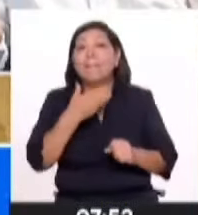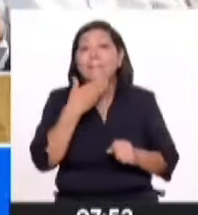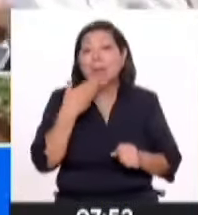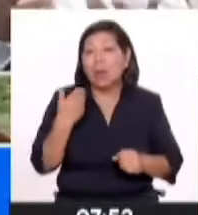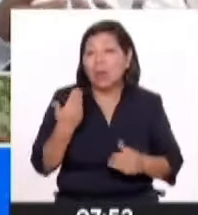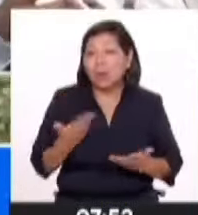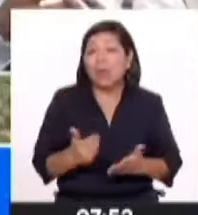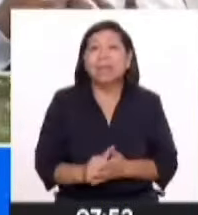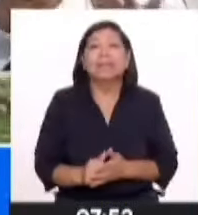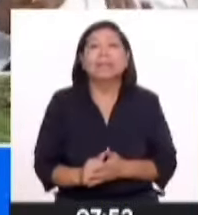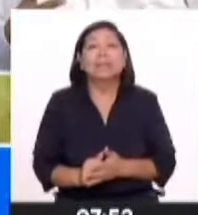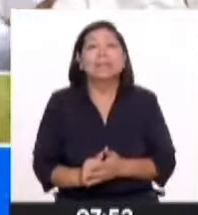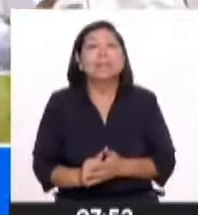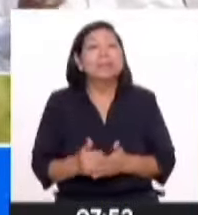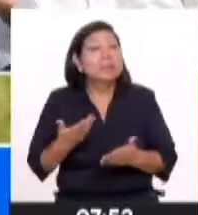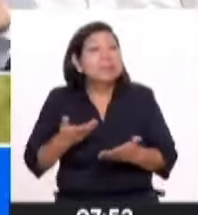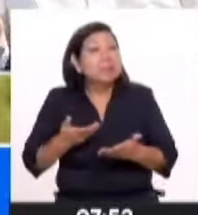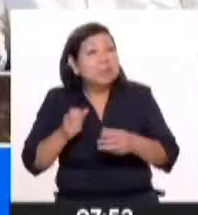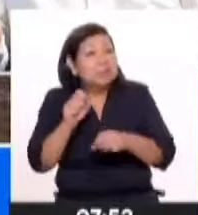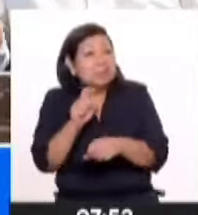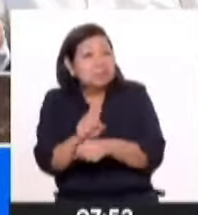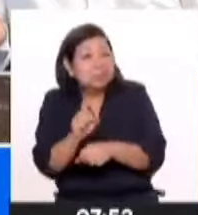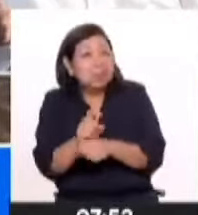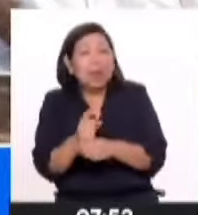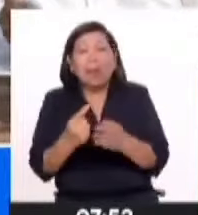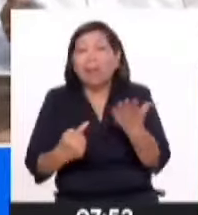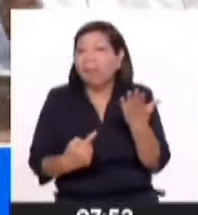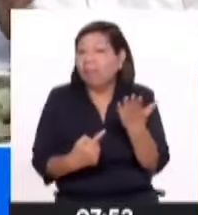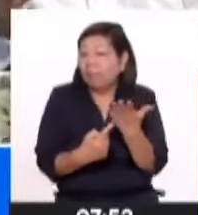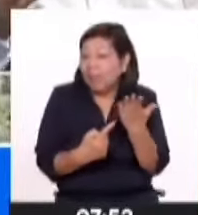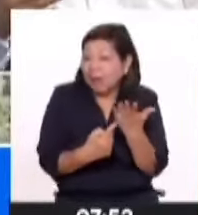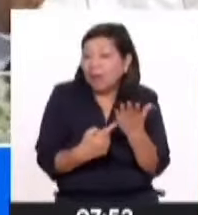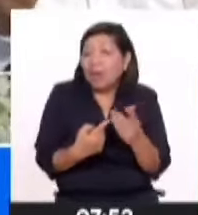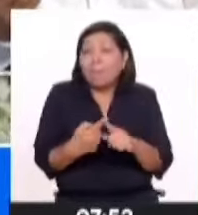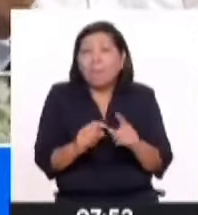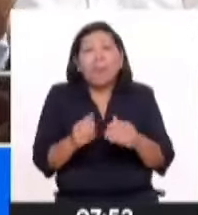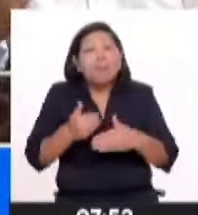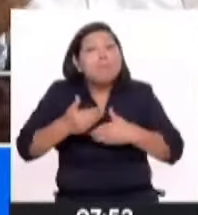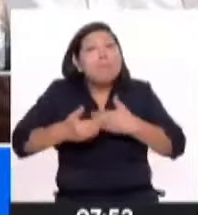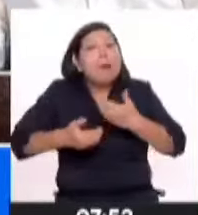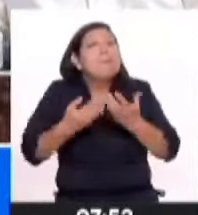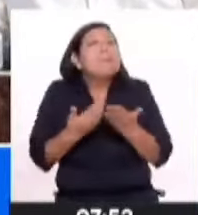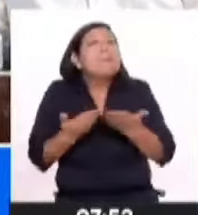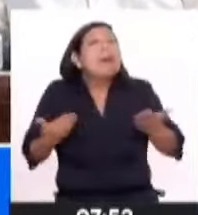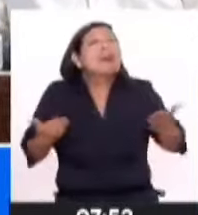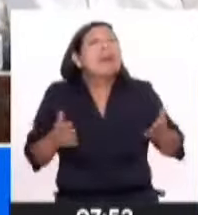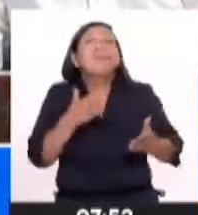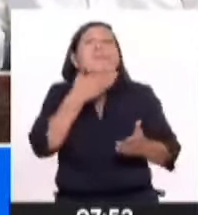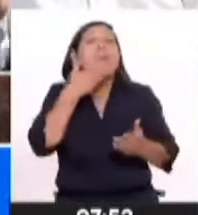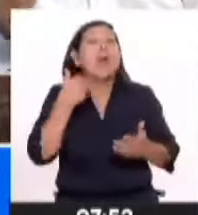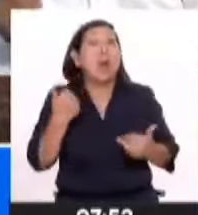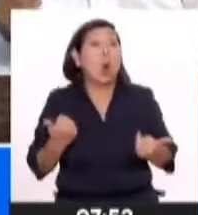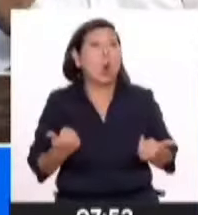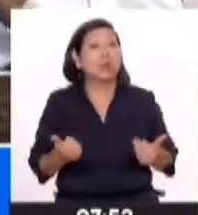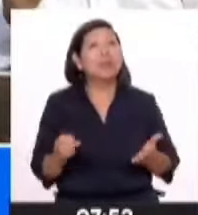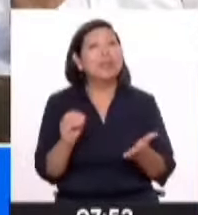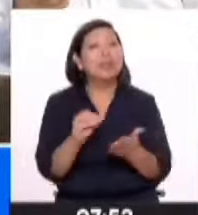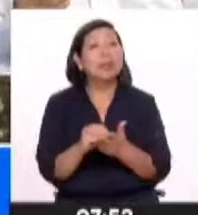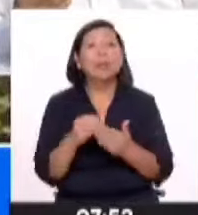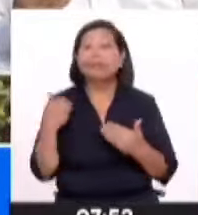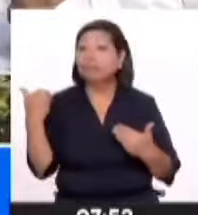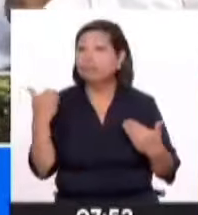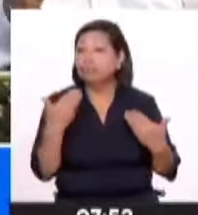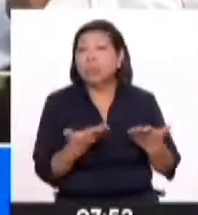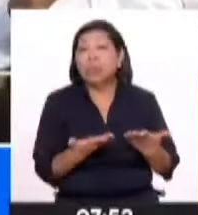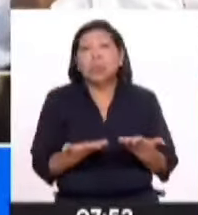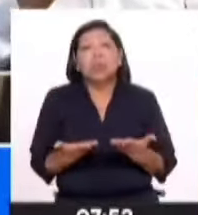producción, hacer capacitación y transferencia de tecnología y producir material genético de calidad. Y además se complementa